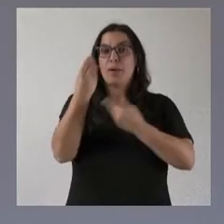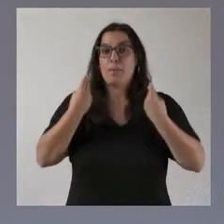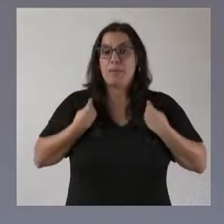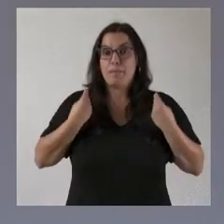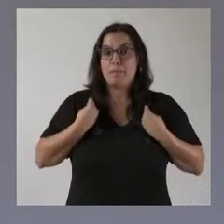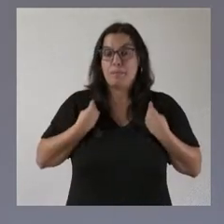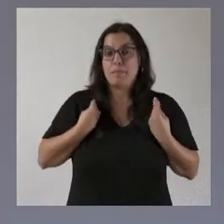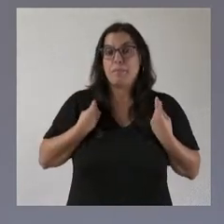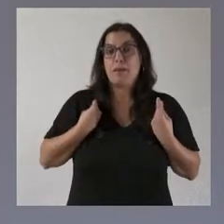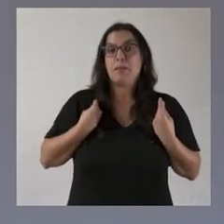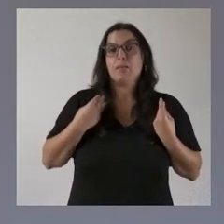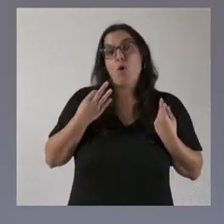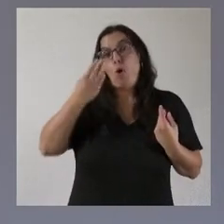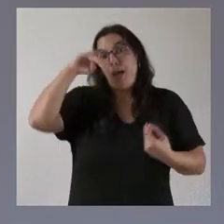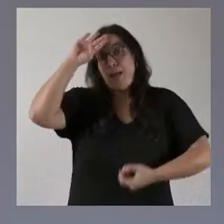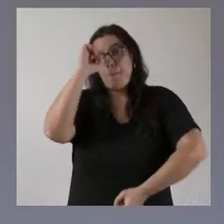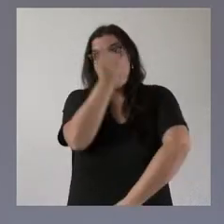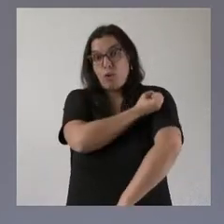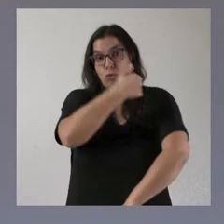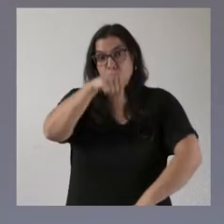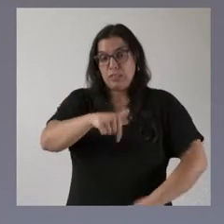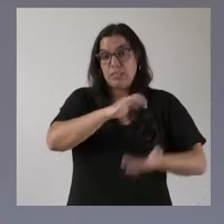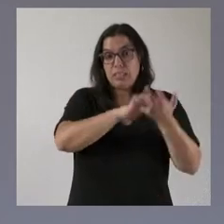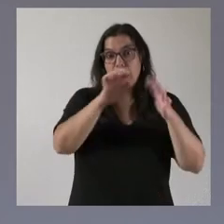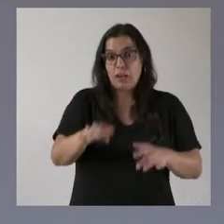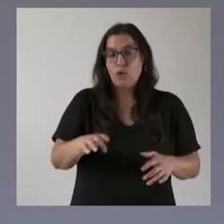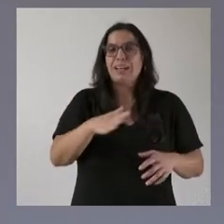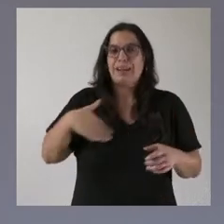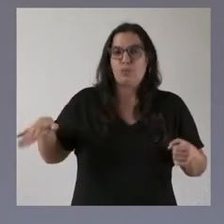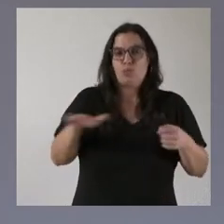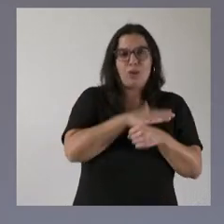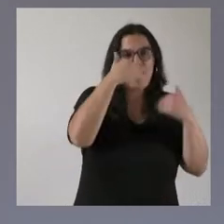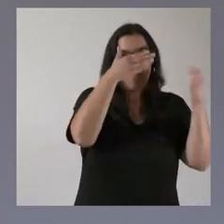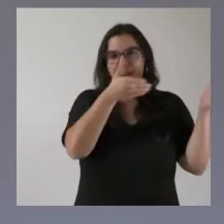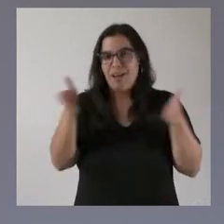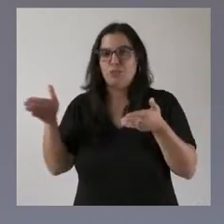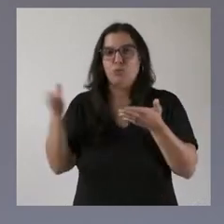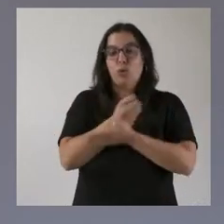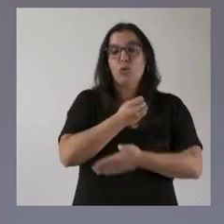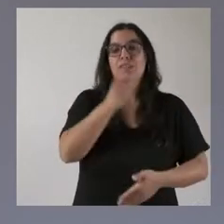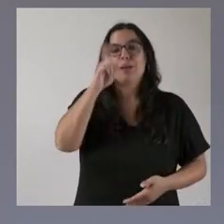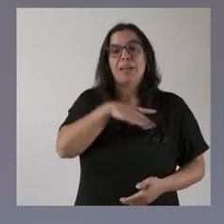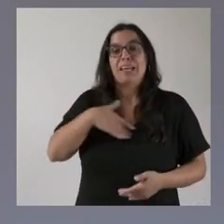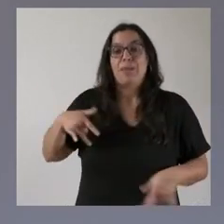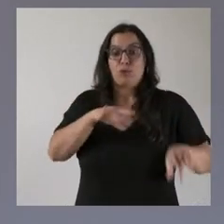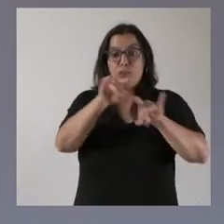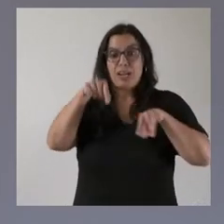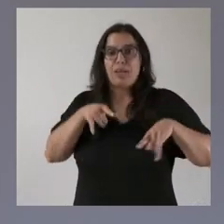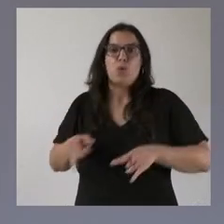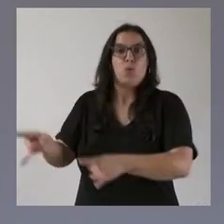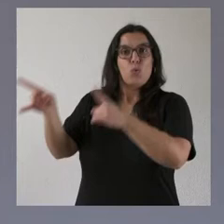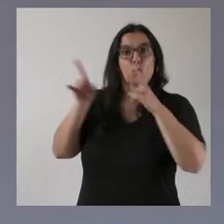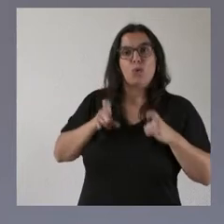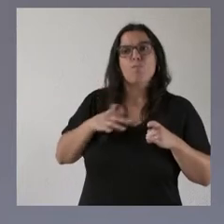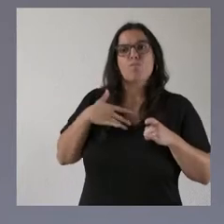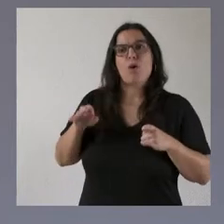o que están empadronados en Castilla y león e ir más allá queremos hacer esta tierra atractiva para ser